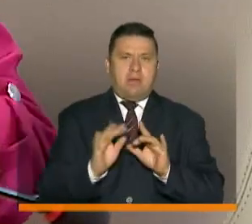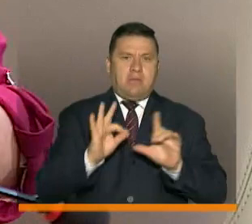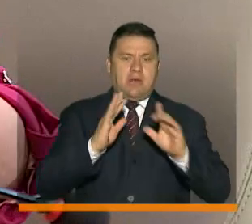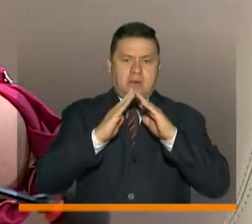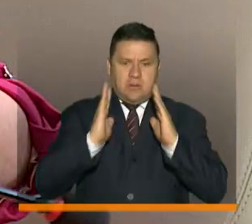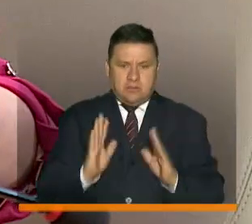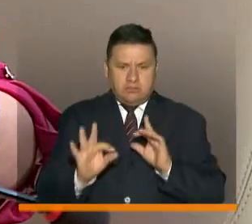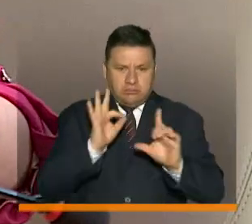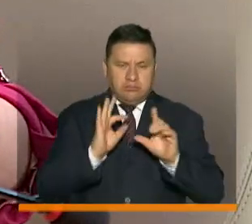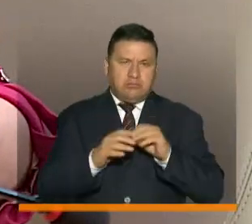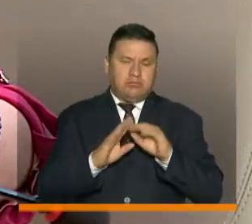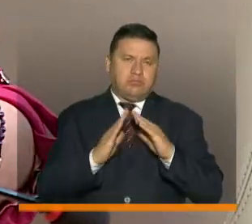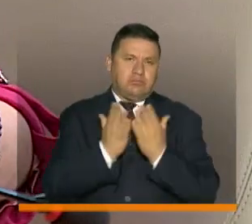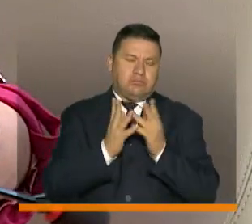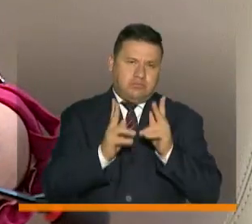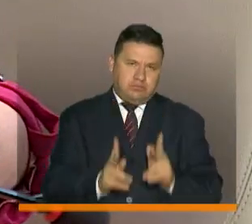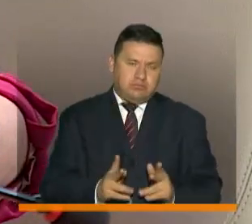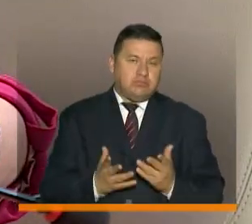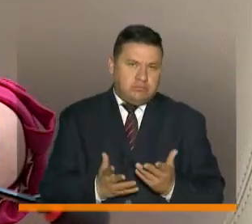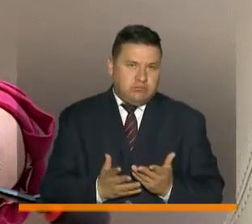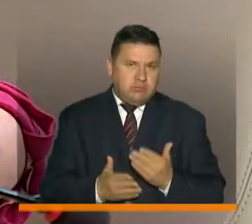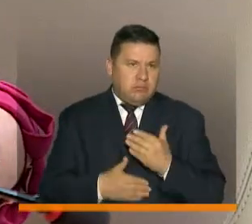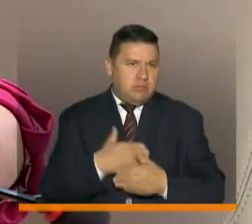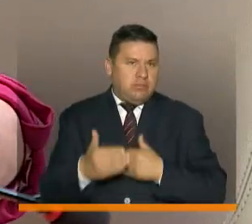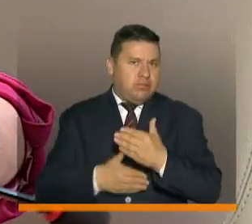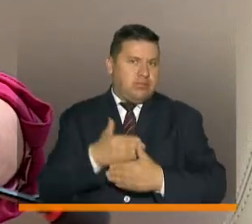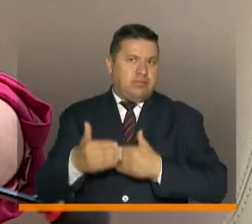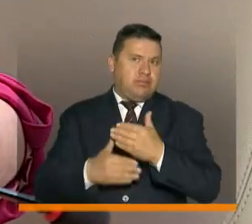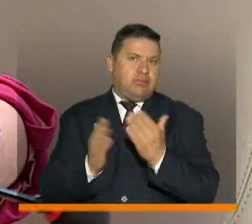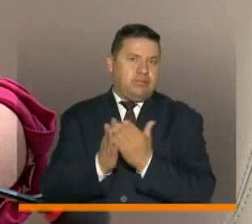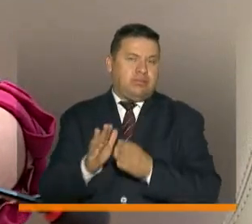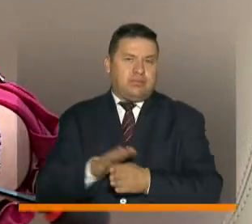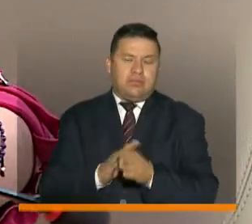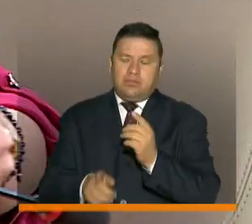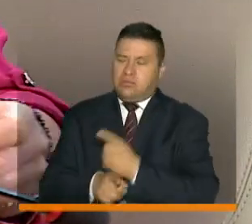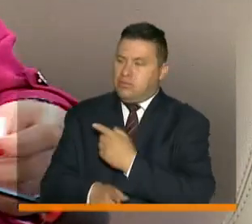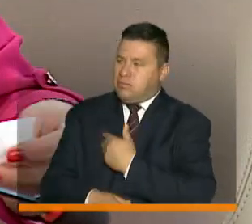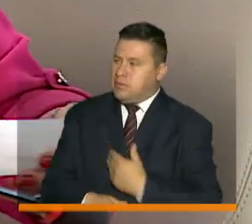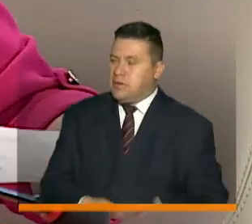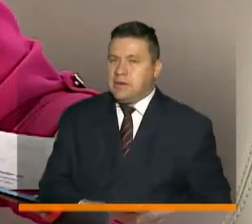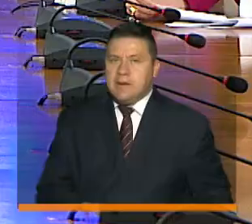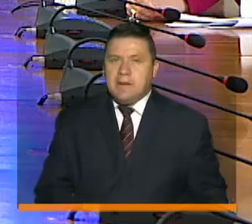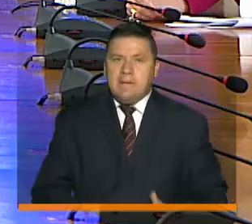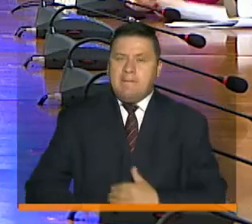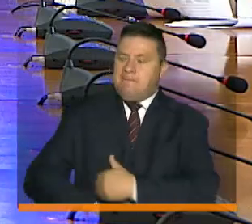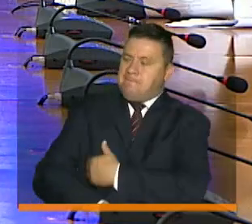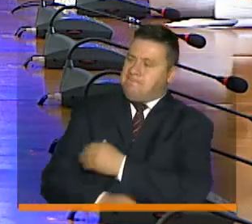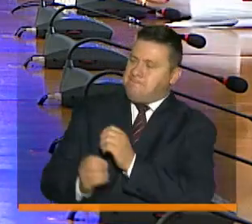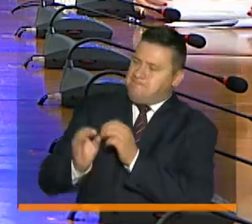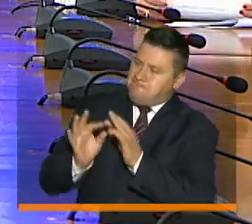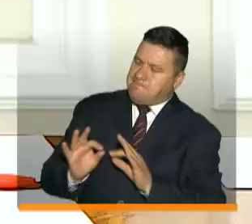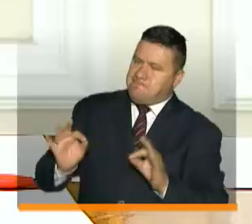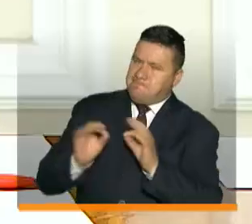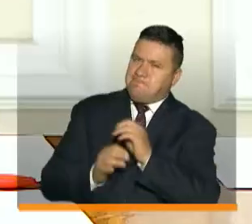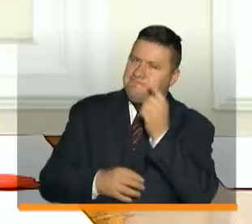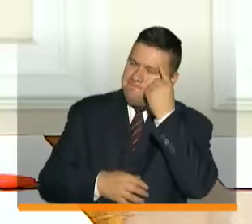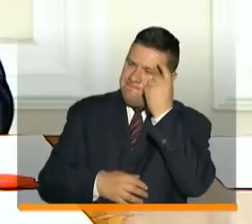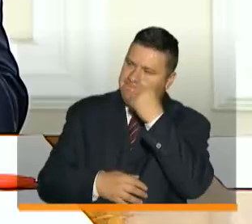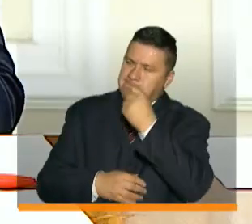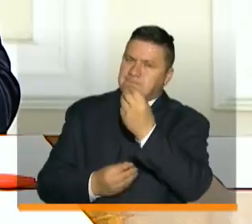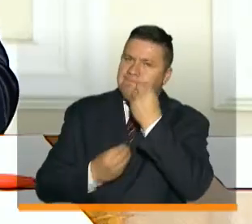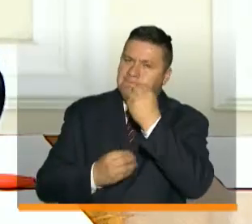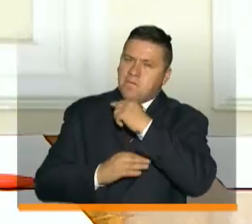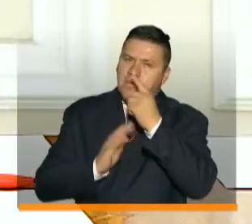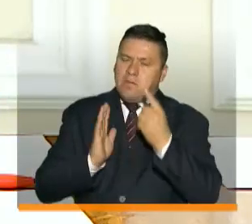desde sus casas los estudiantes mientras se da el desarrollo del proceso académico. Presidente. Y ministra, algo también muy importante que tiene que ver con la